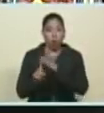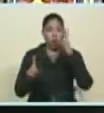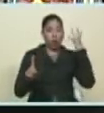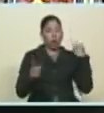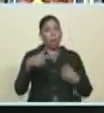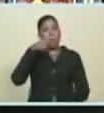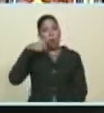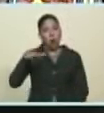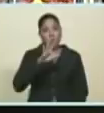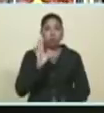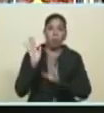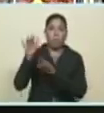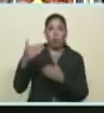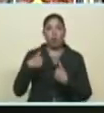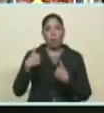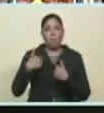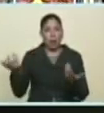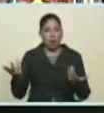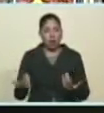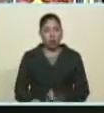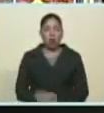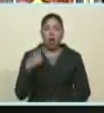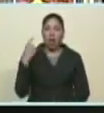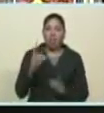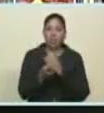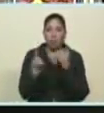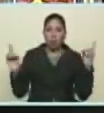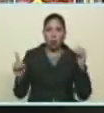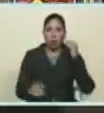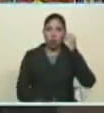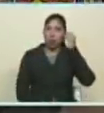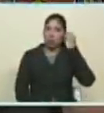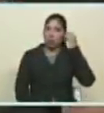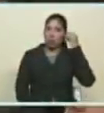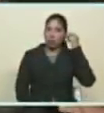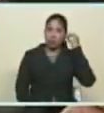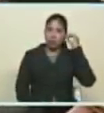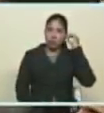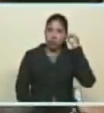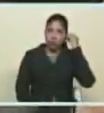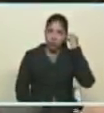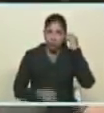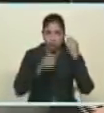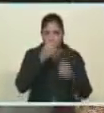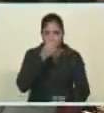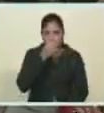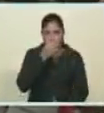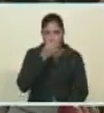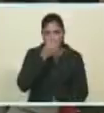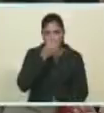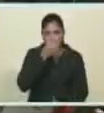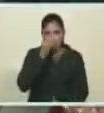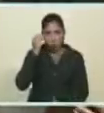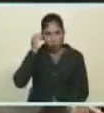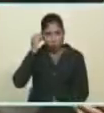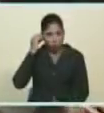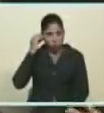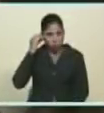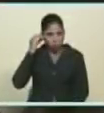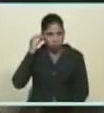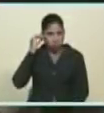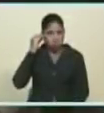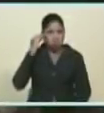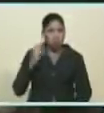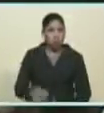Un pueblo que quiere democracia, que quiere avanzar en paz Y voy a defender la paz del país. Lo voy a